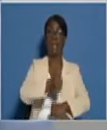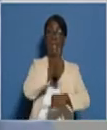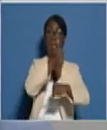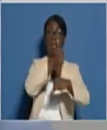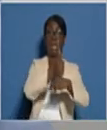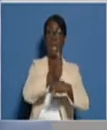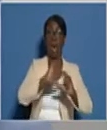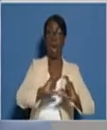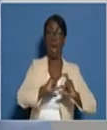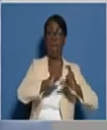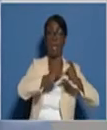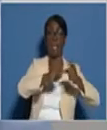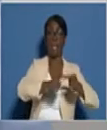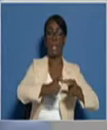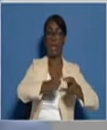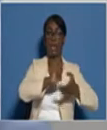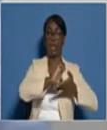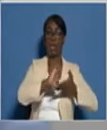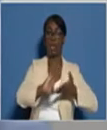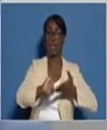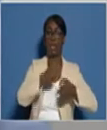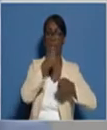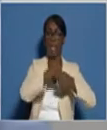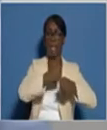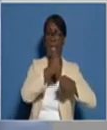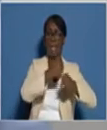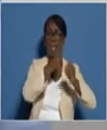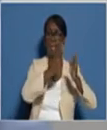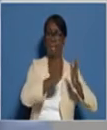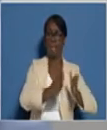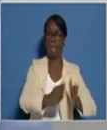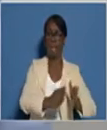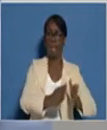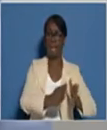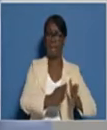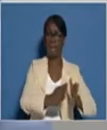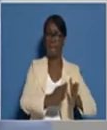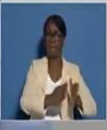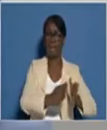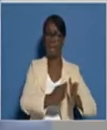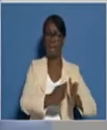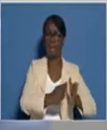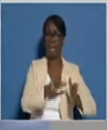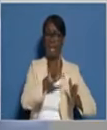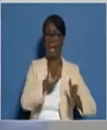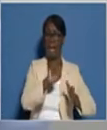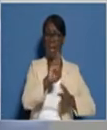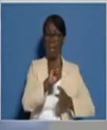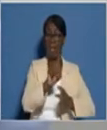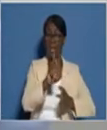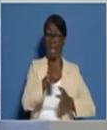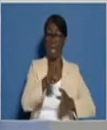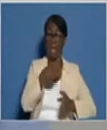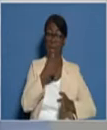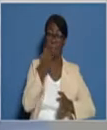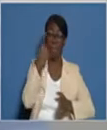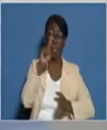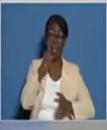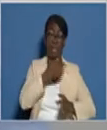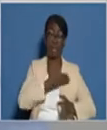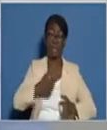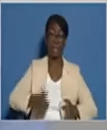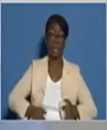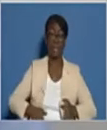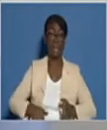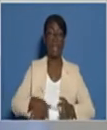la Comisión Económica Laboral, instalación por parte de Tino Cortizo Cohen, para